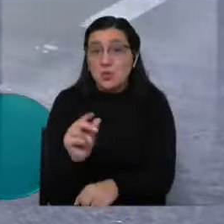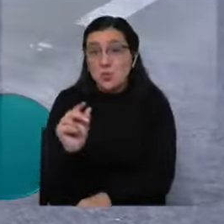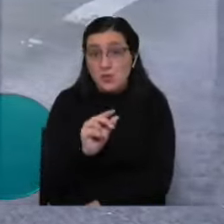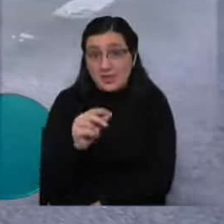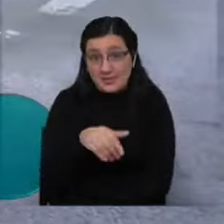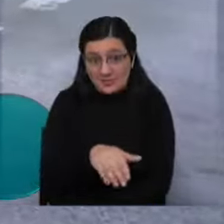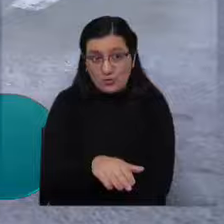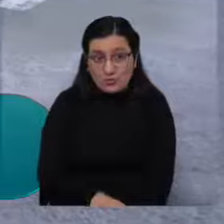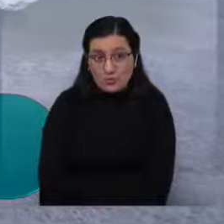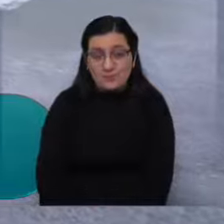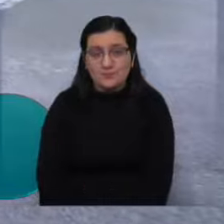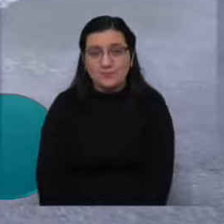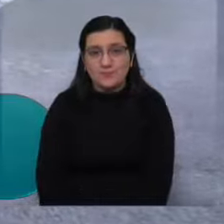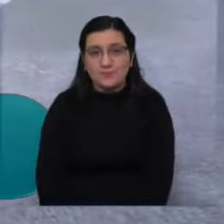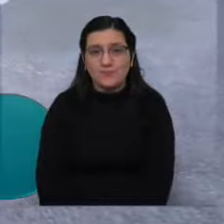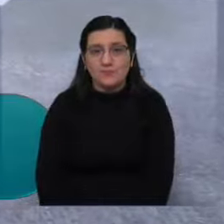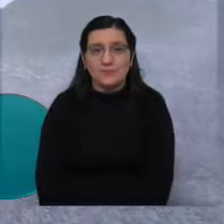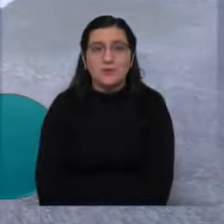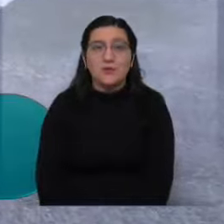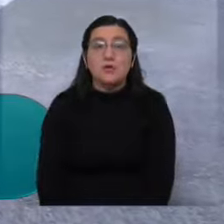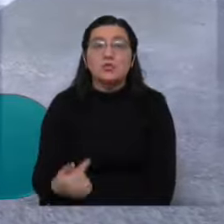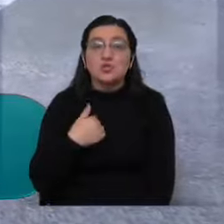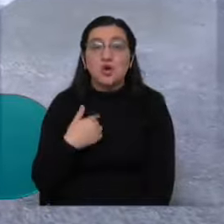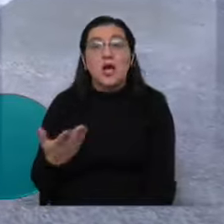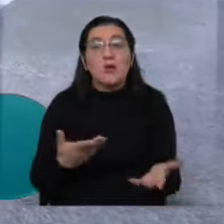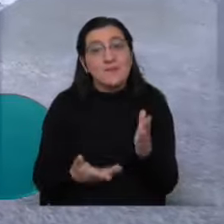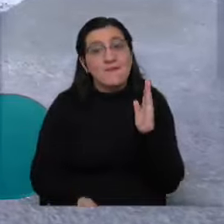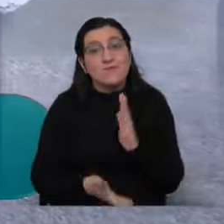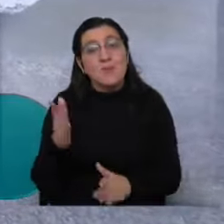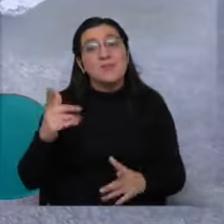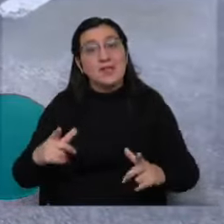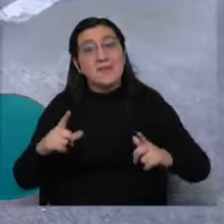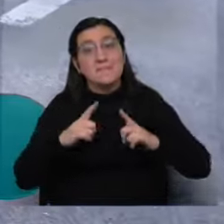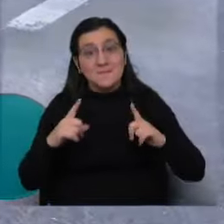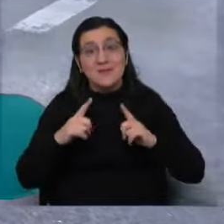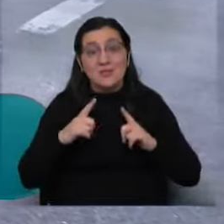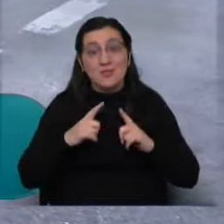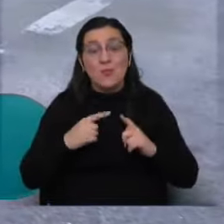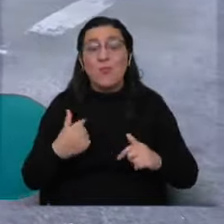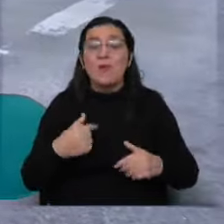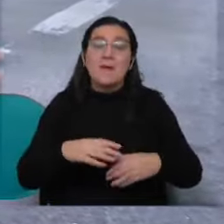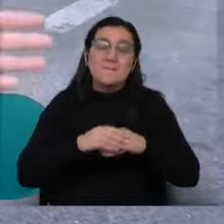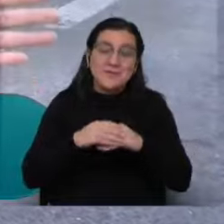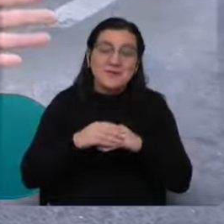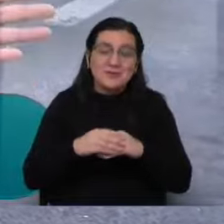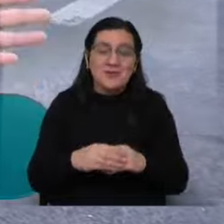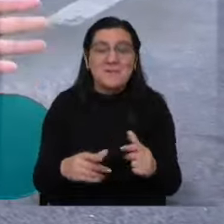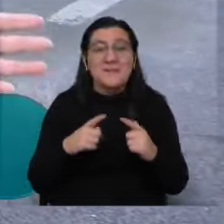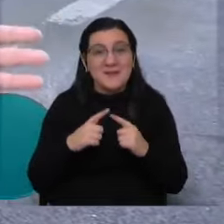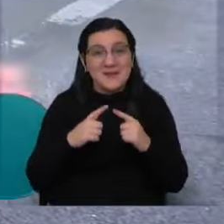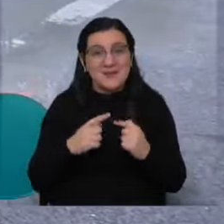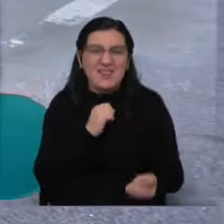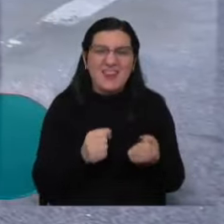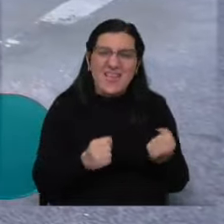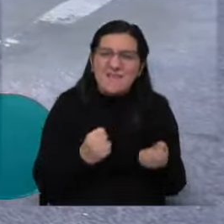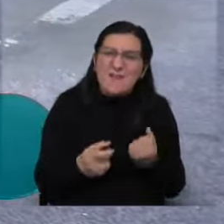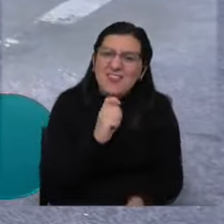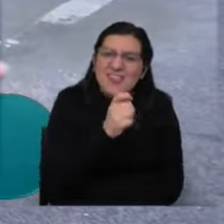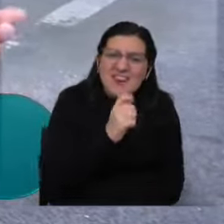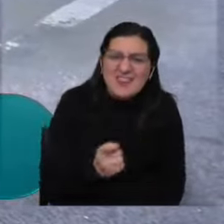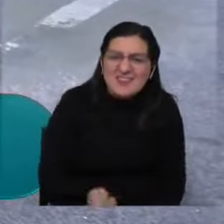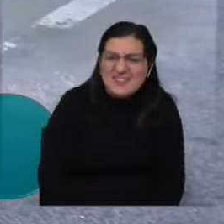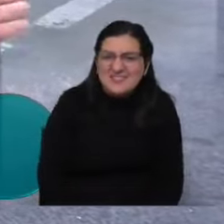nada más así que nada yo me voy corriendo me están esperando eh un gran amigo nos está esperando así que bueno qué Cosa más linda